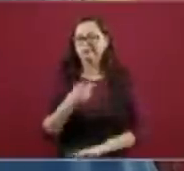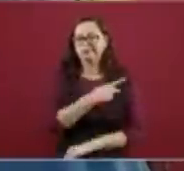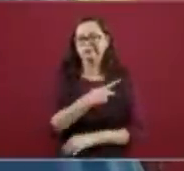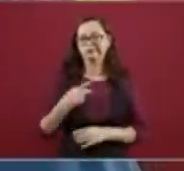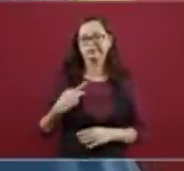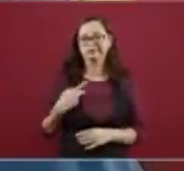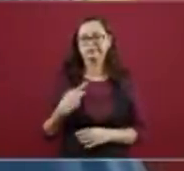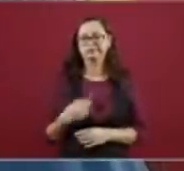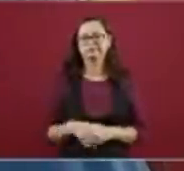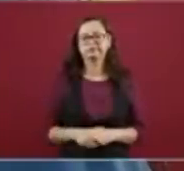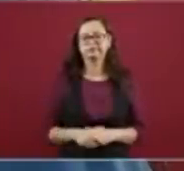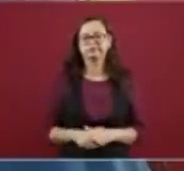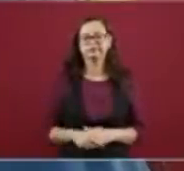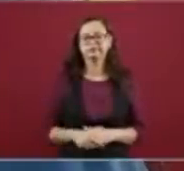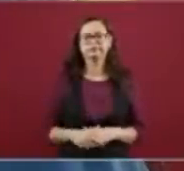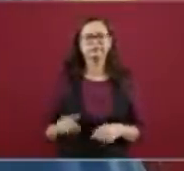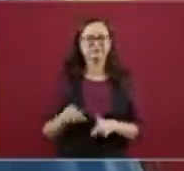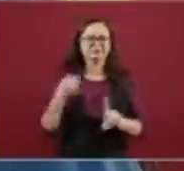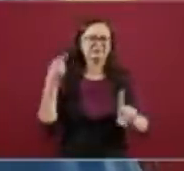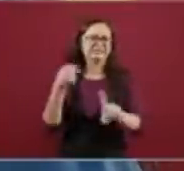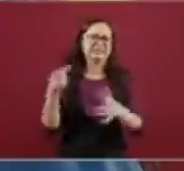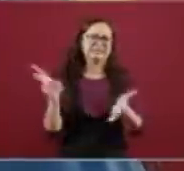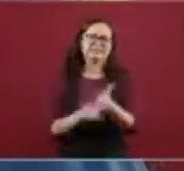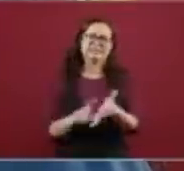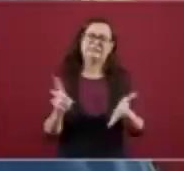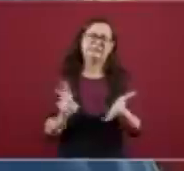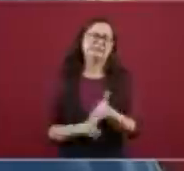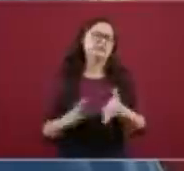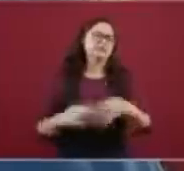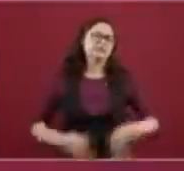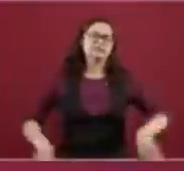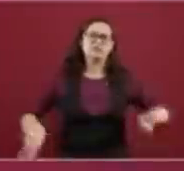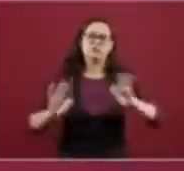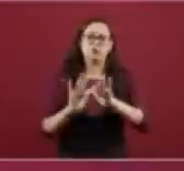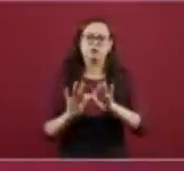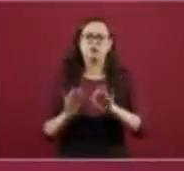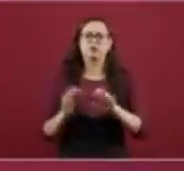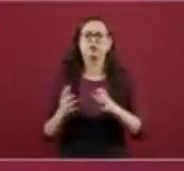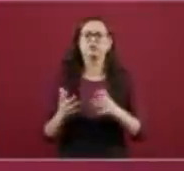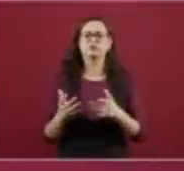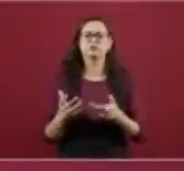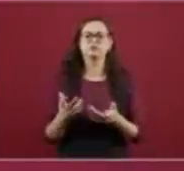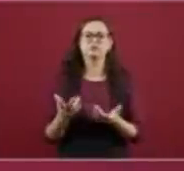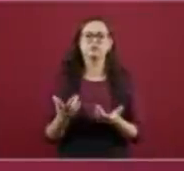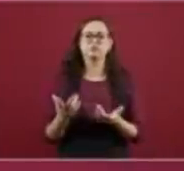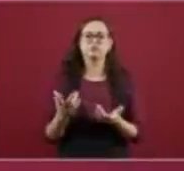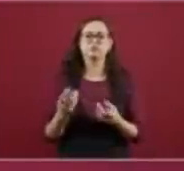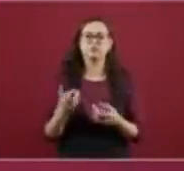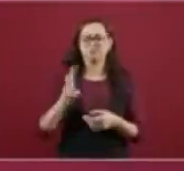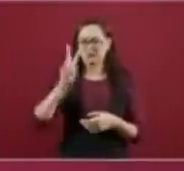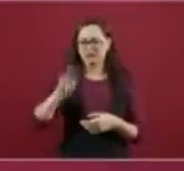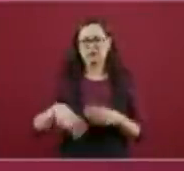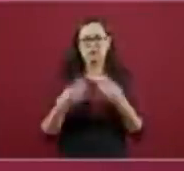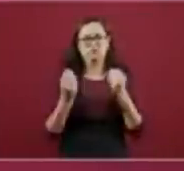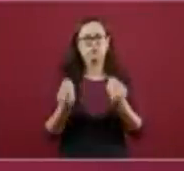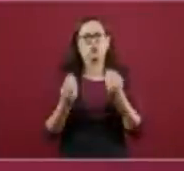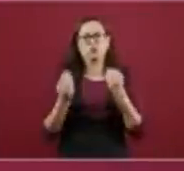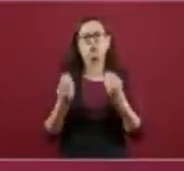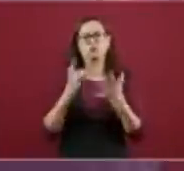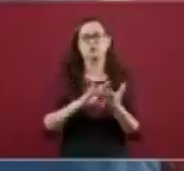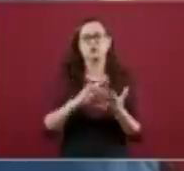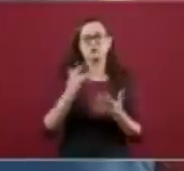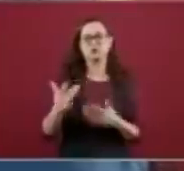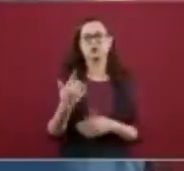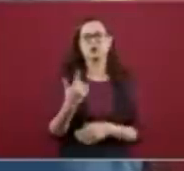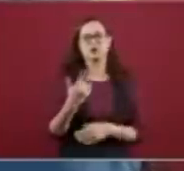tiene un valor muy importante. Hago fehaciente el agradecimiento a